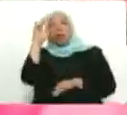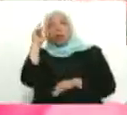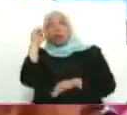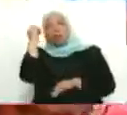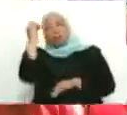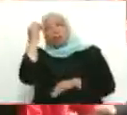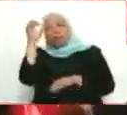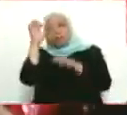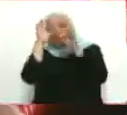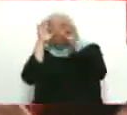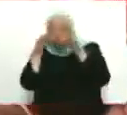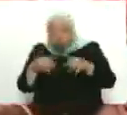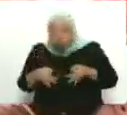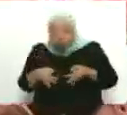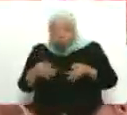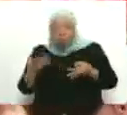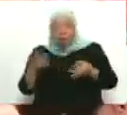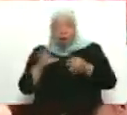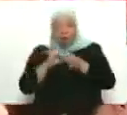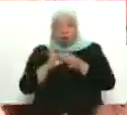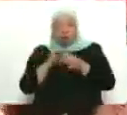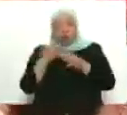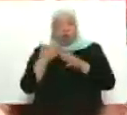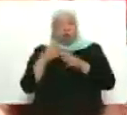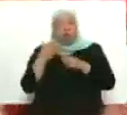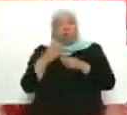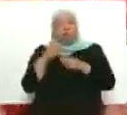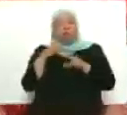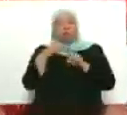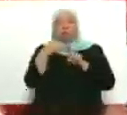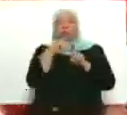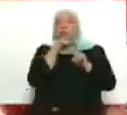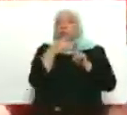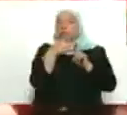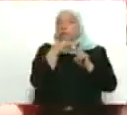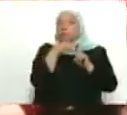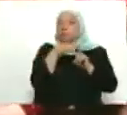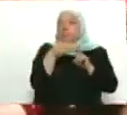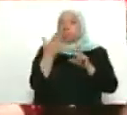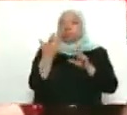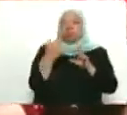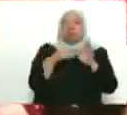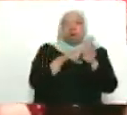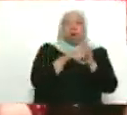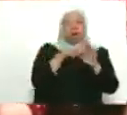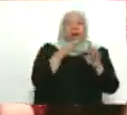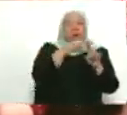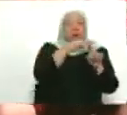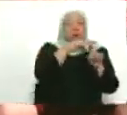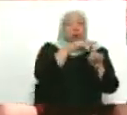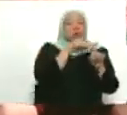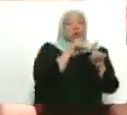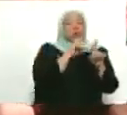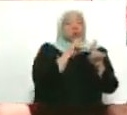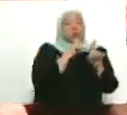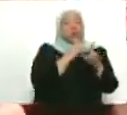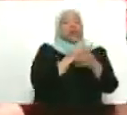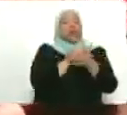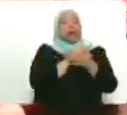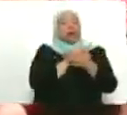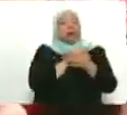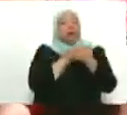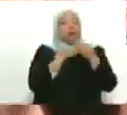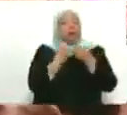nosotros unidos ante cualquier circunstancia, de ser capaces de superar el revés pasado,